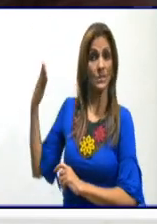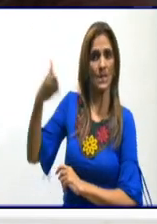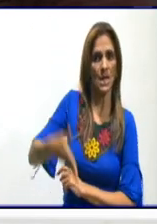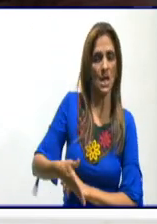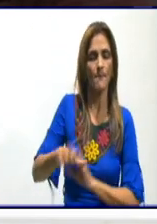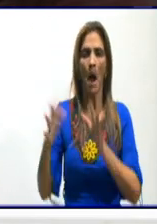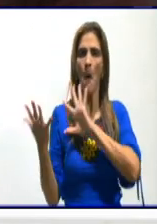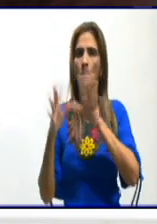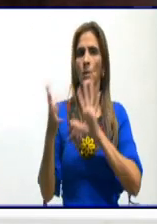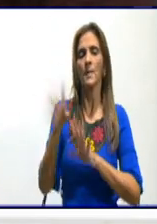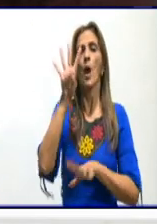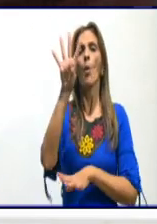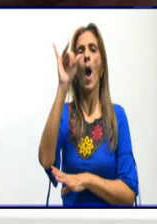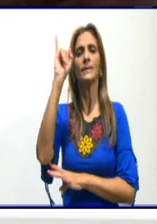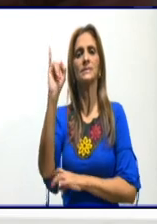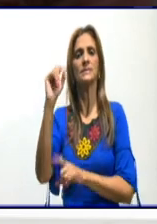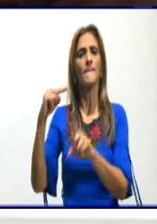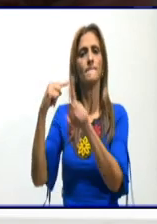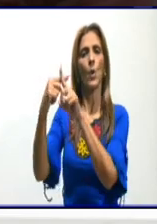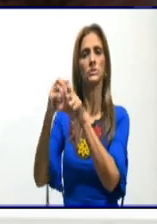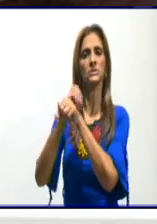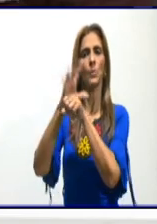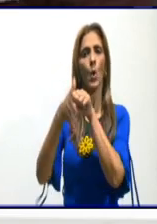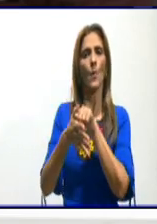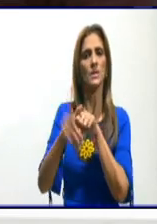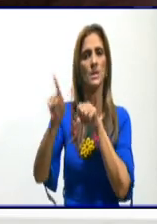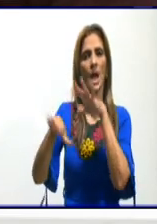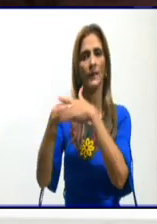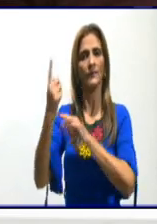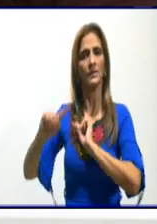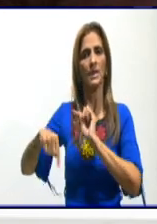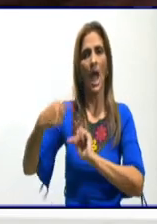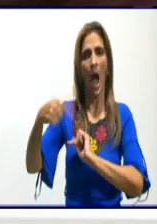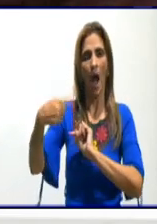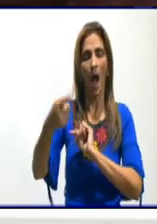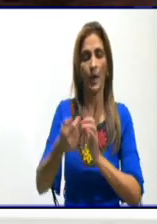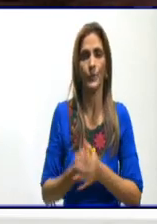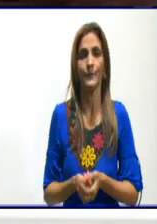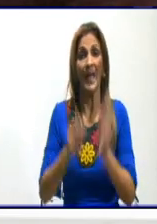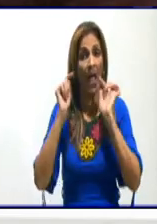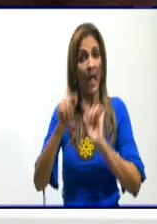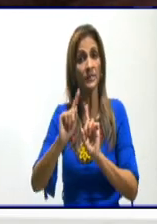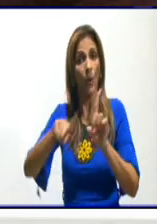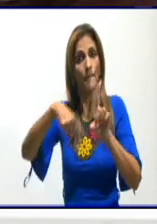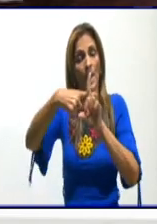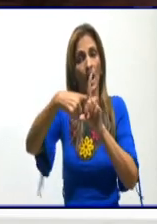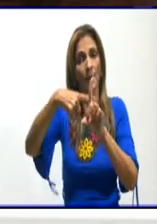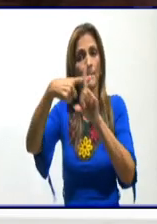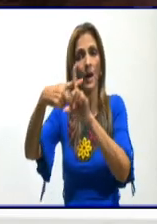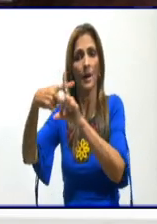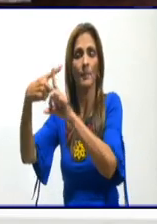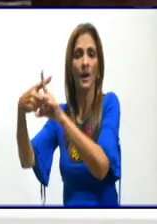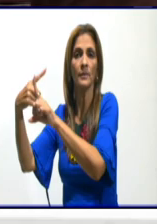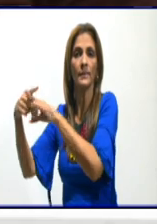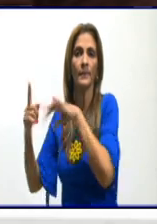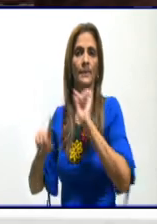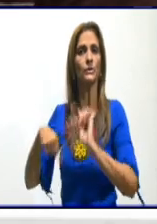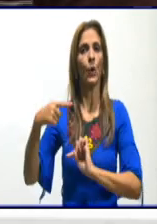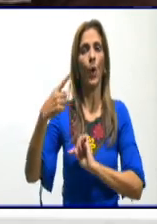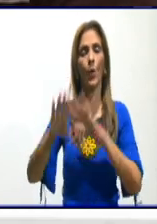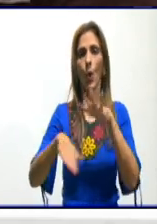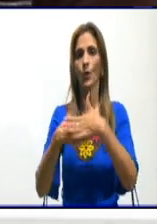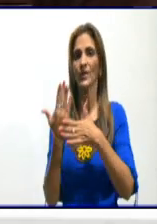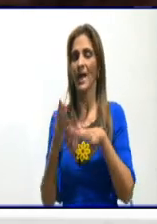día. Esto fue incrementándose de manera paulatina hasta que hizo que la provincia Granma